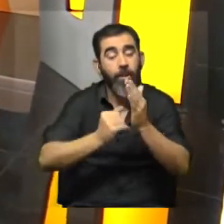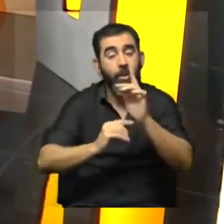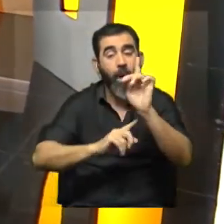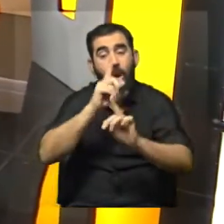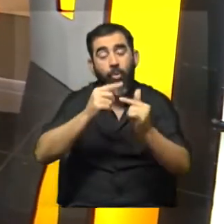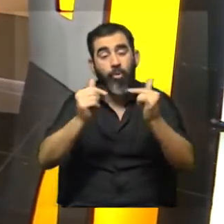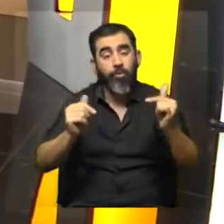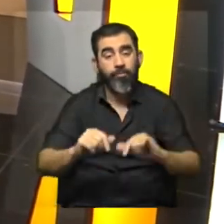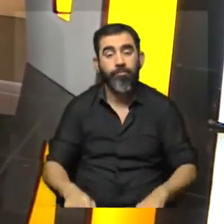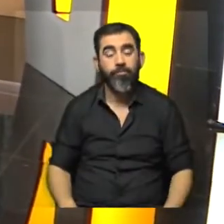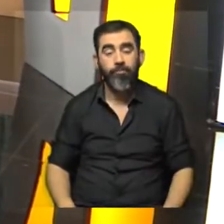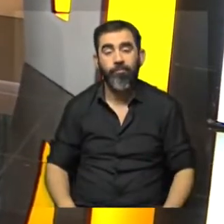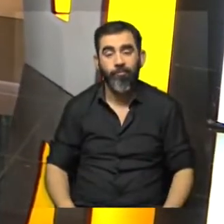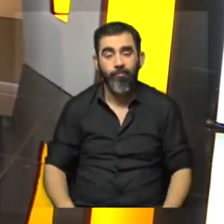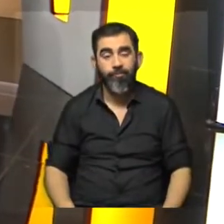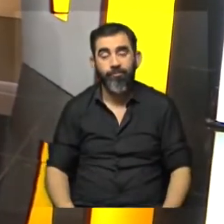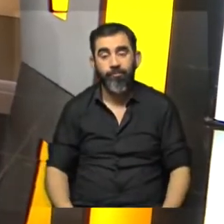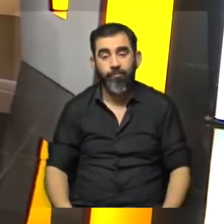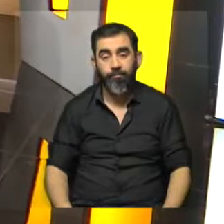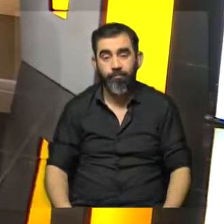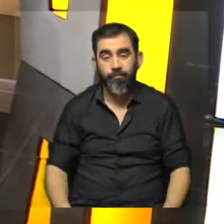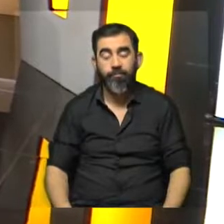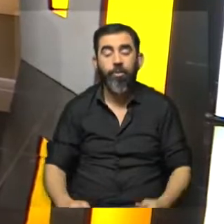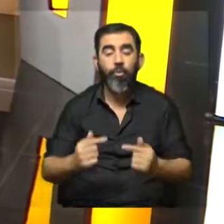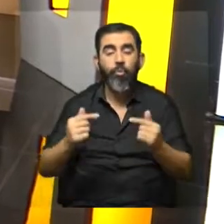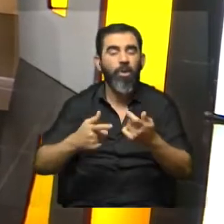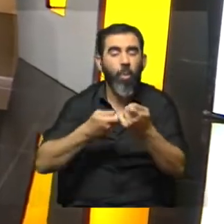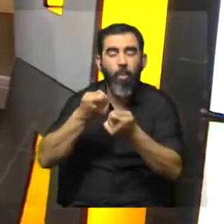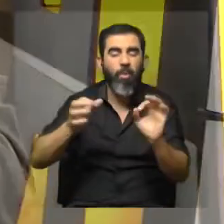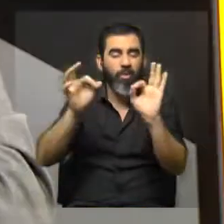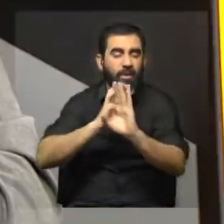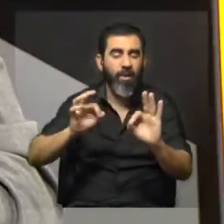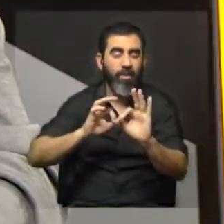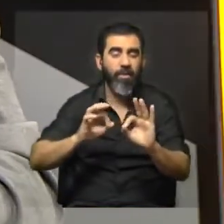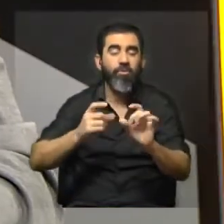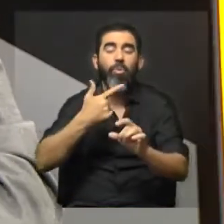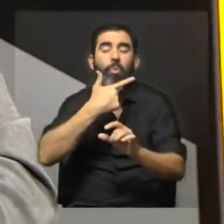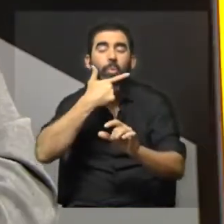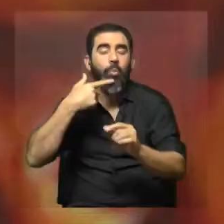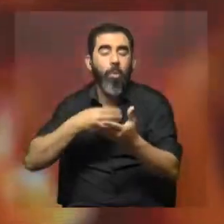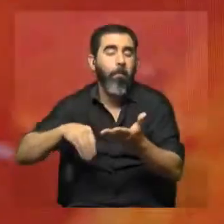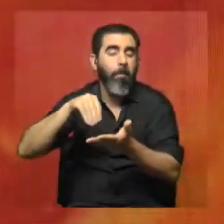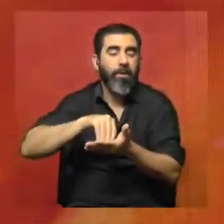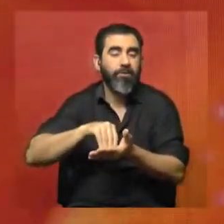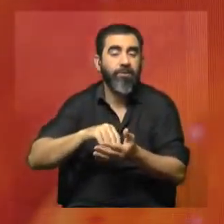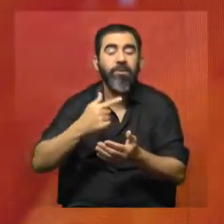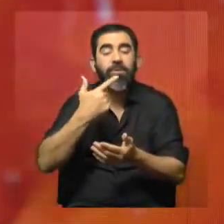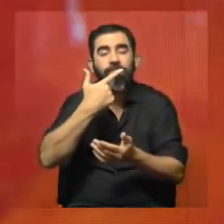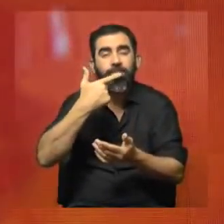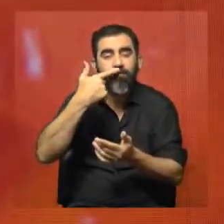Sí, digamos, que no es necesario tanto azúcar. Alguna sustancia que no aporta, más que tal vez un gusto extra. Además el paladar